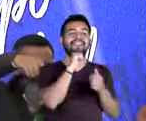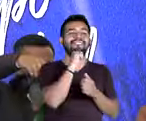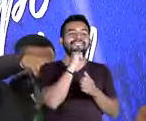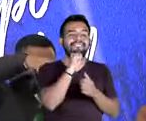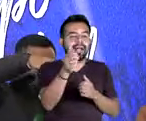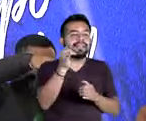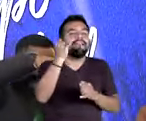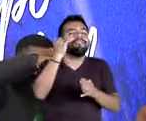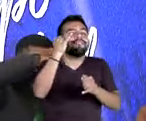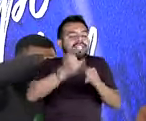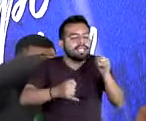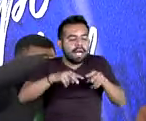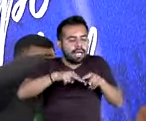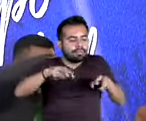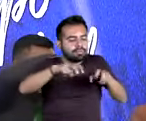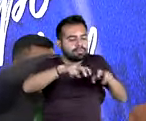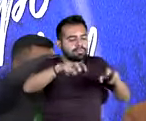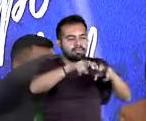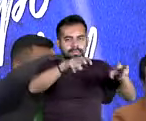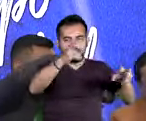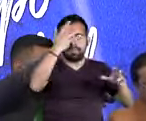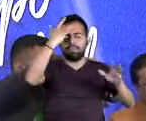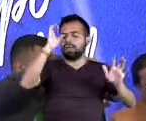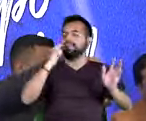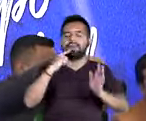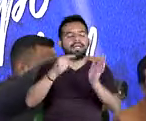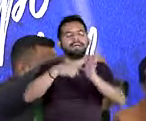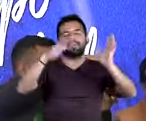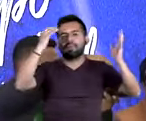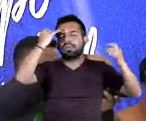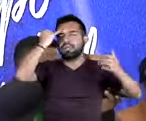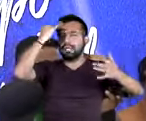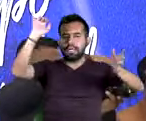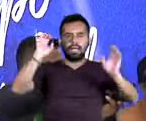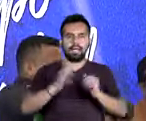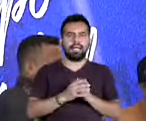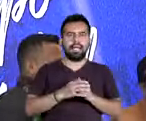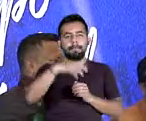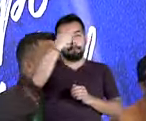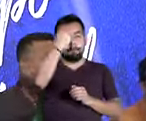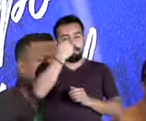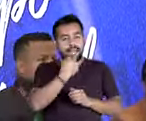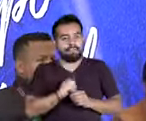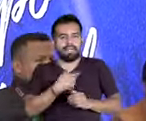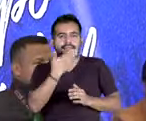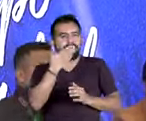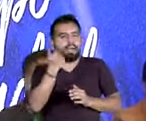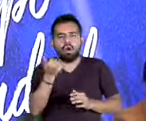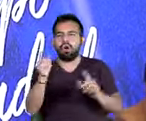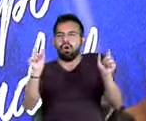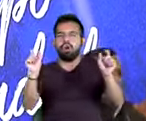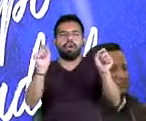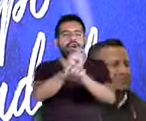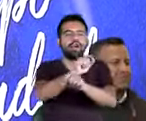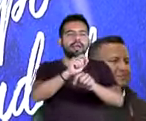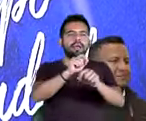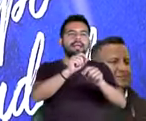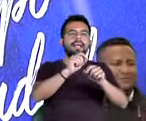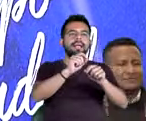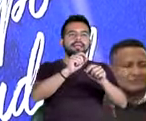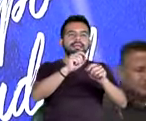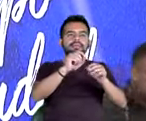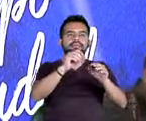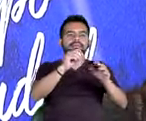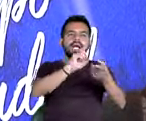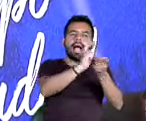final, ¿no? Porque en algún caso, me invento, puede ser que tengamos un perfil que sea mejor para Engirs que para Emaseo, y son estas